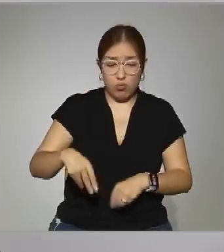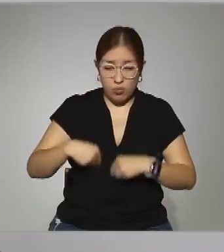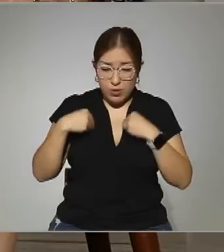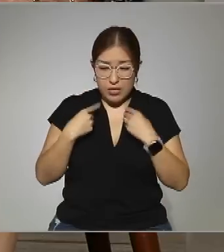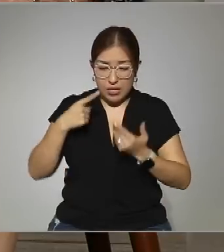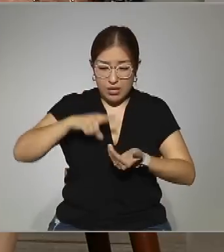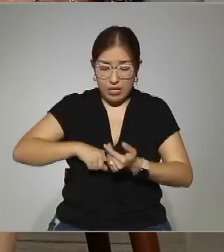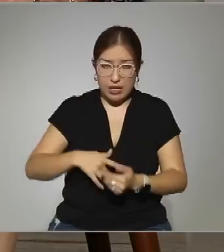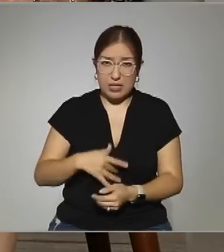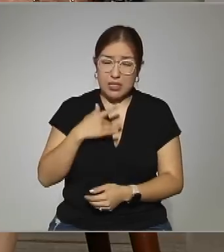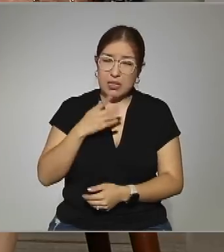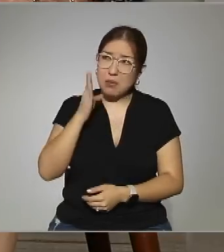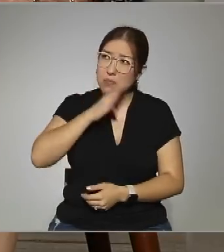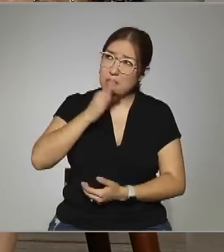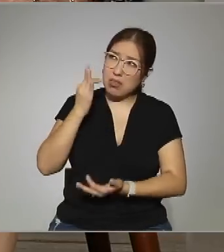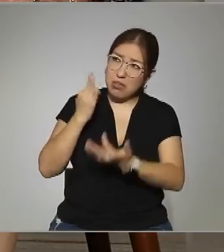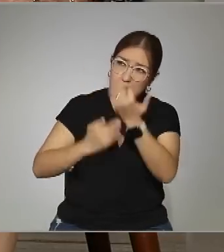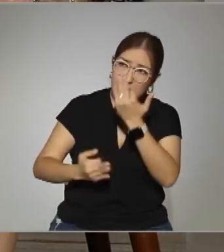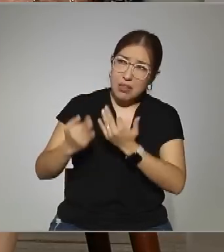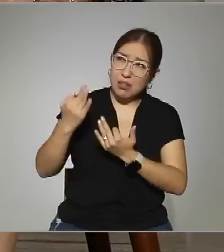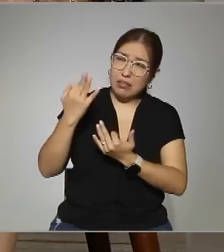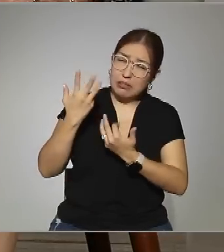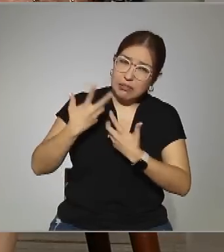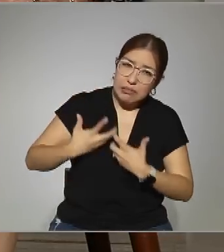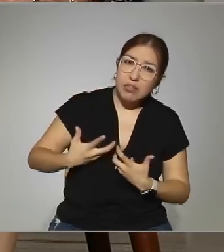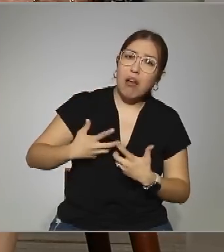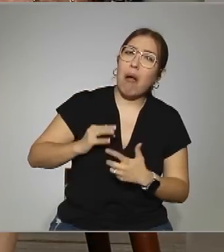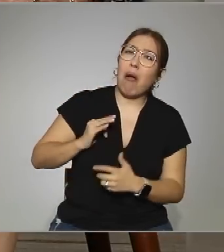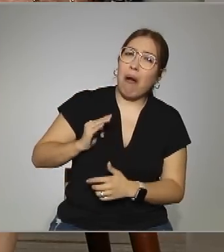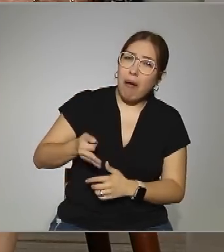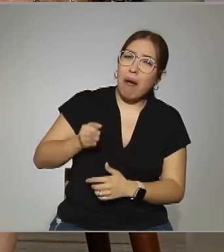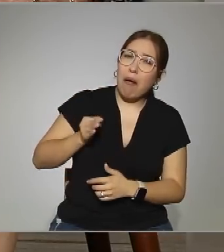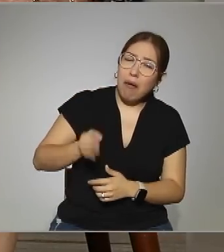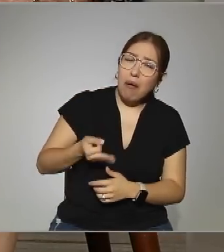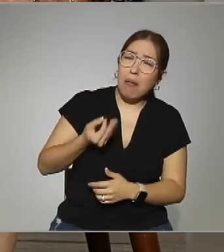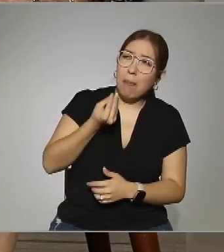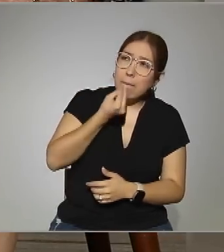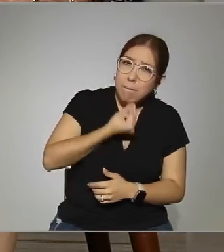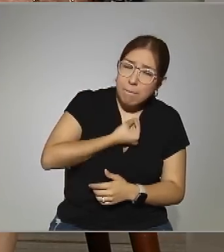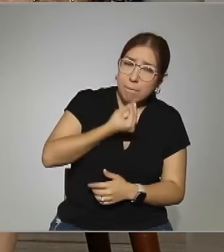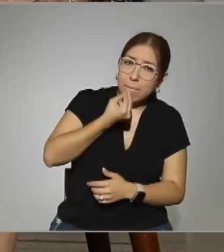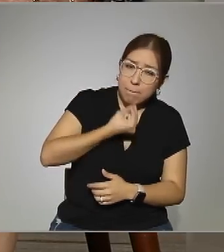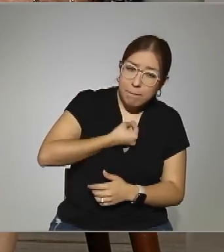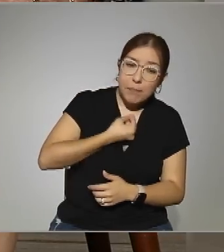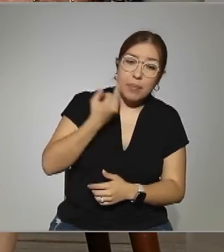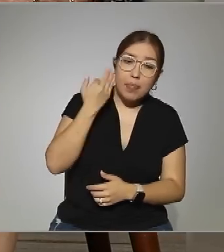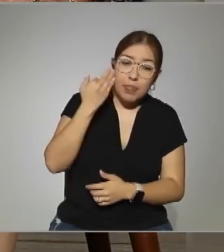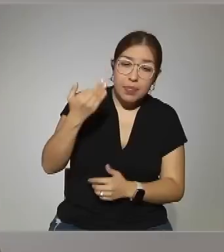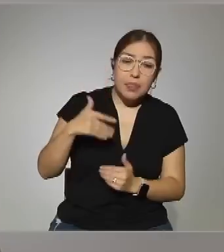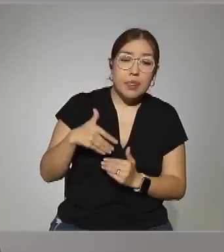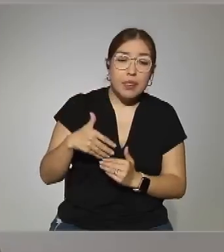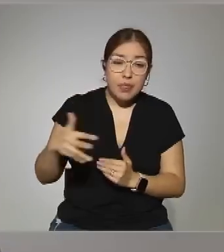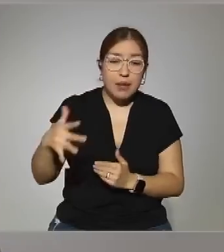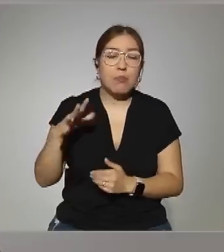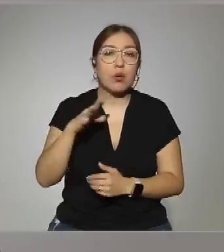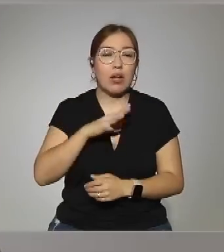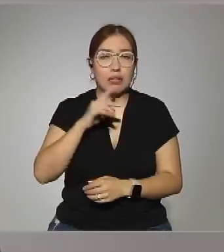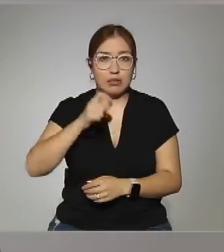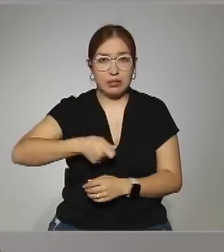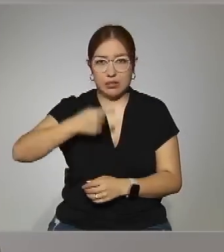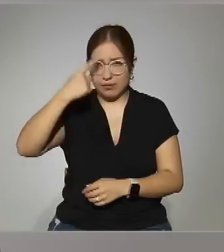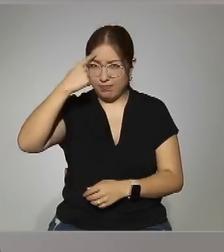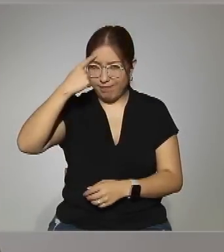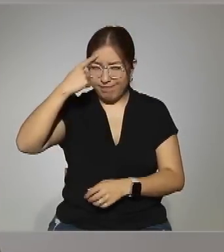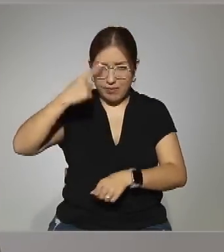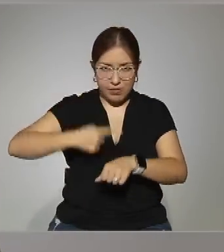o que crea que merece ser maltratado o maltratada. Y esto con el tiempo genera que haya trastornos o problemas como